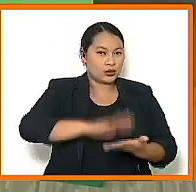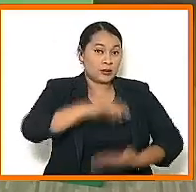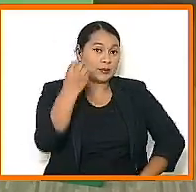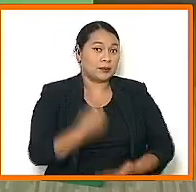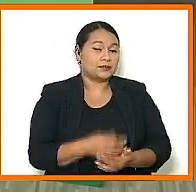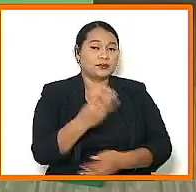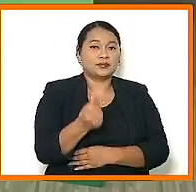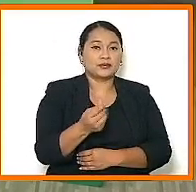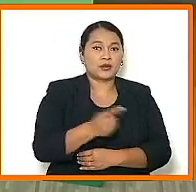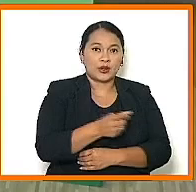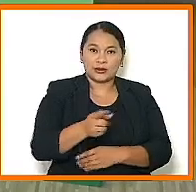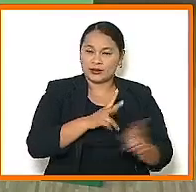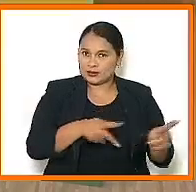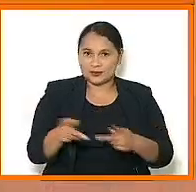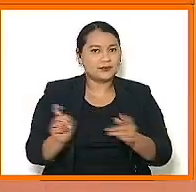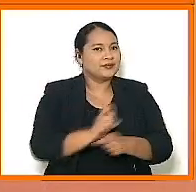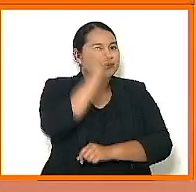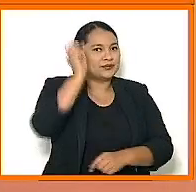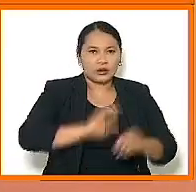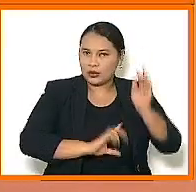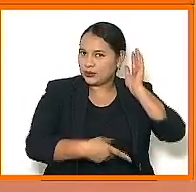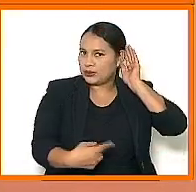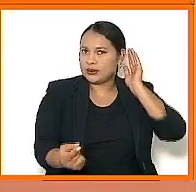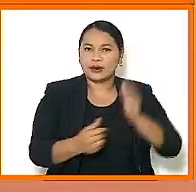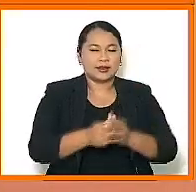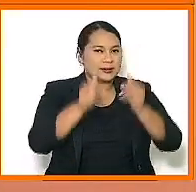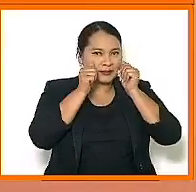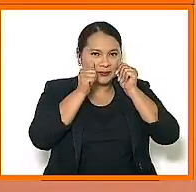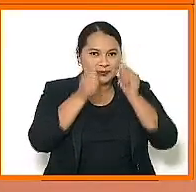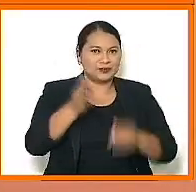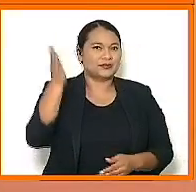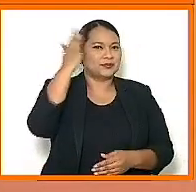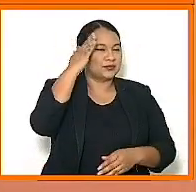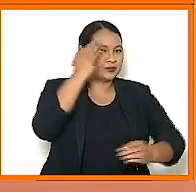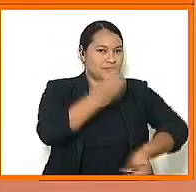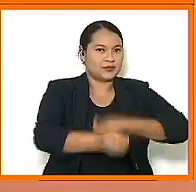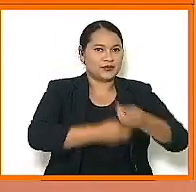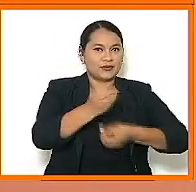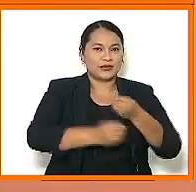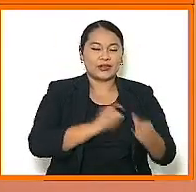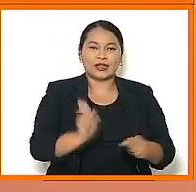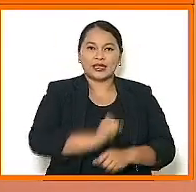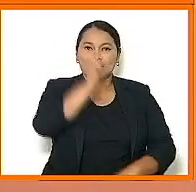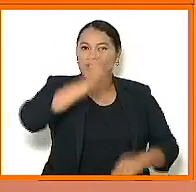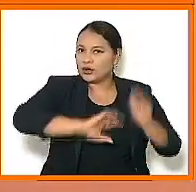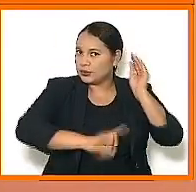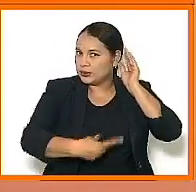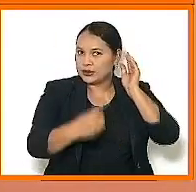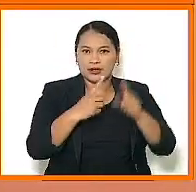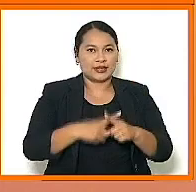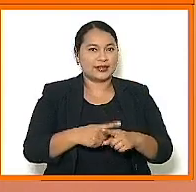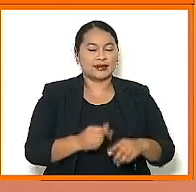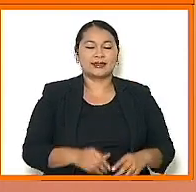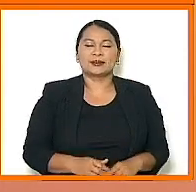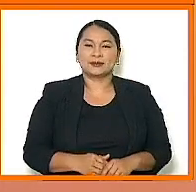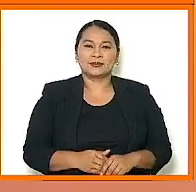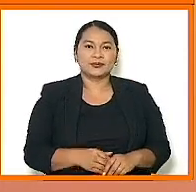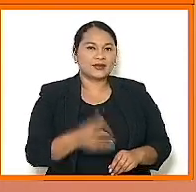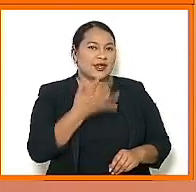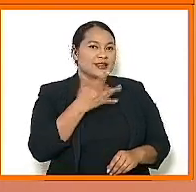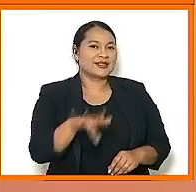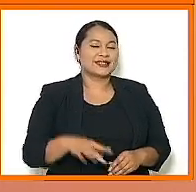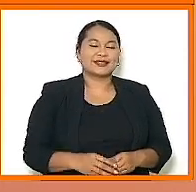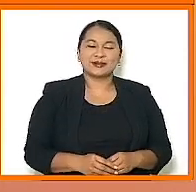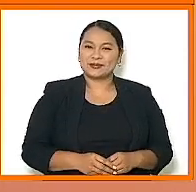eres un afortunado ganador en Diaria. Atento, porque esa esfera favorecida en su jugada de MultiX es... Muchísima